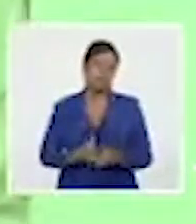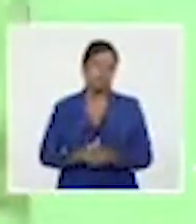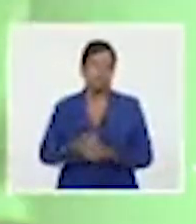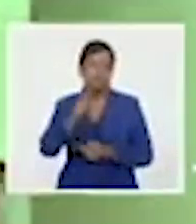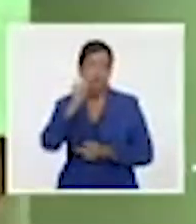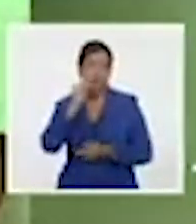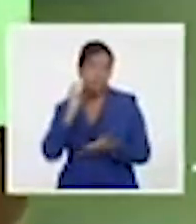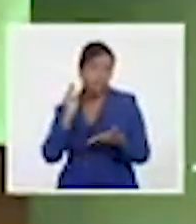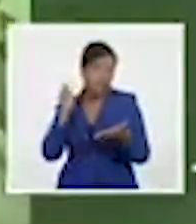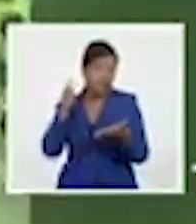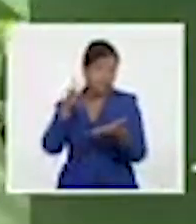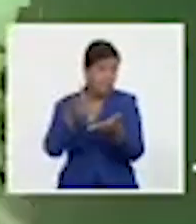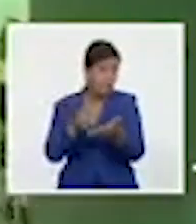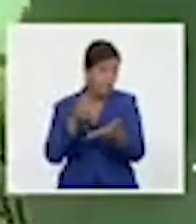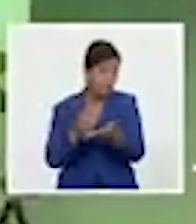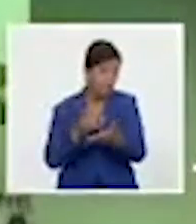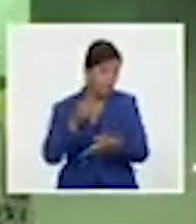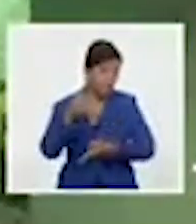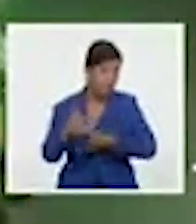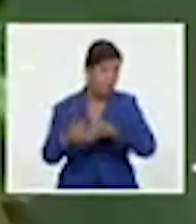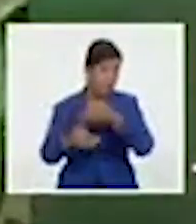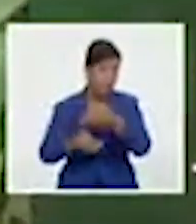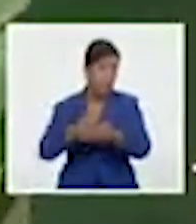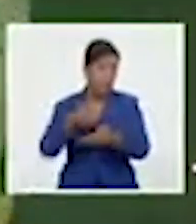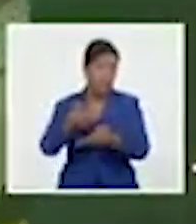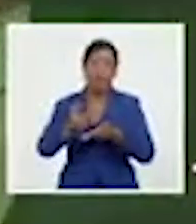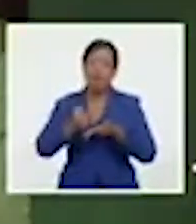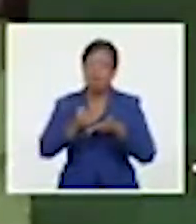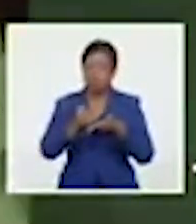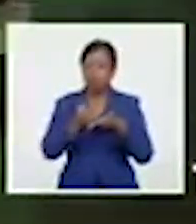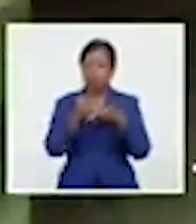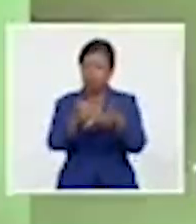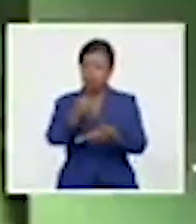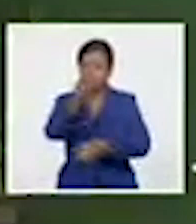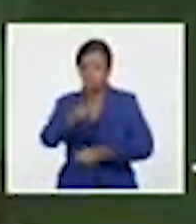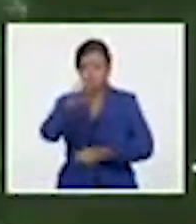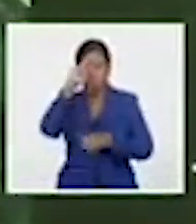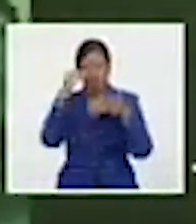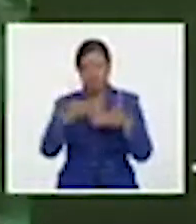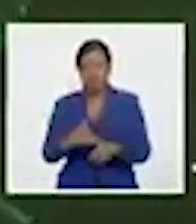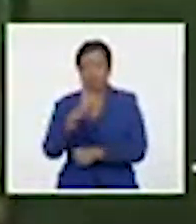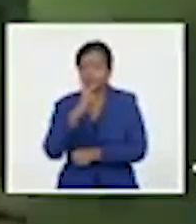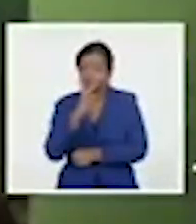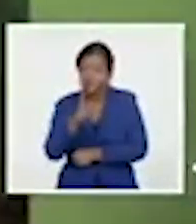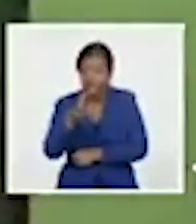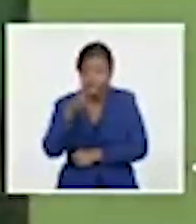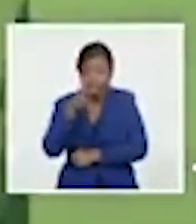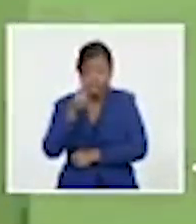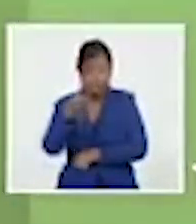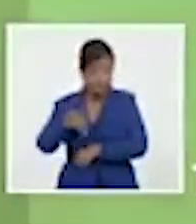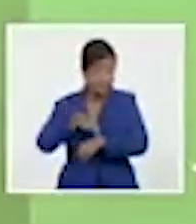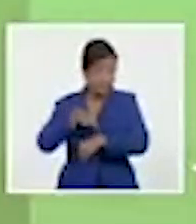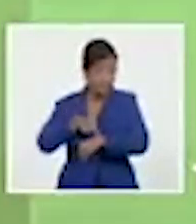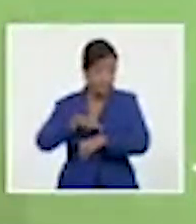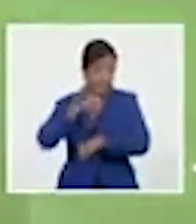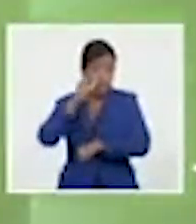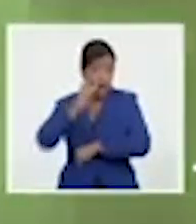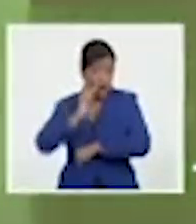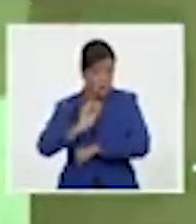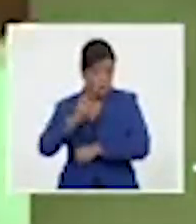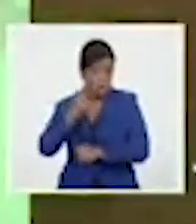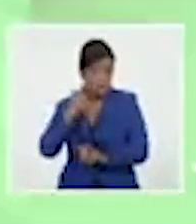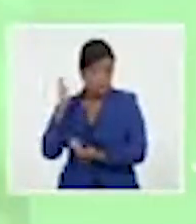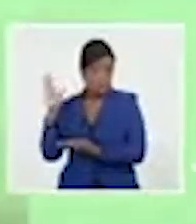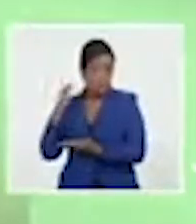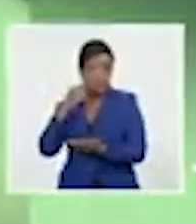vistiendo una bata verde. Y yo les pregunto a ustedes, y a Daniel, y a todos los que me están viendo, ¿a